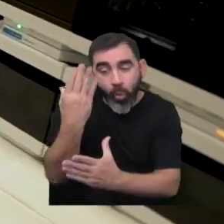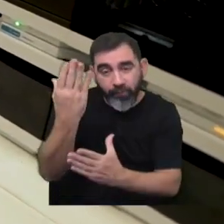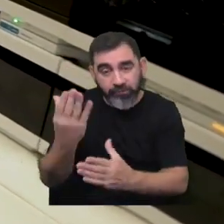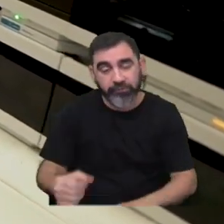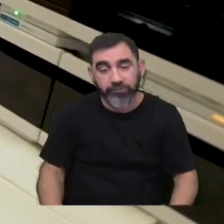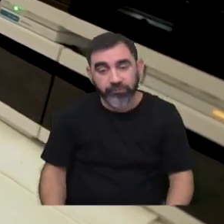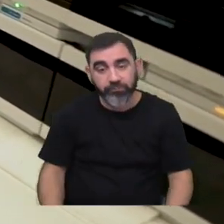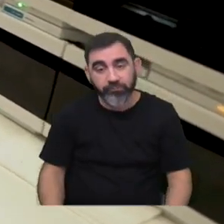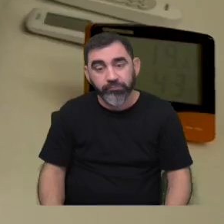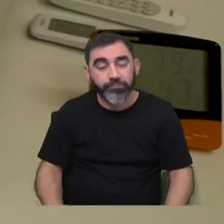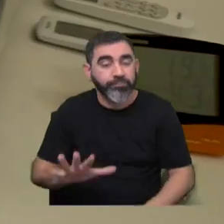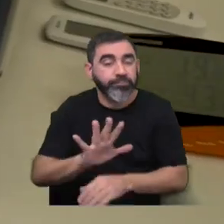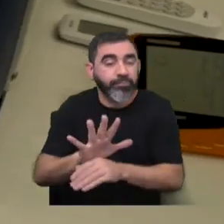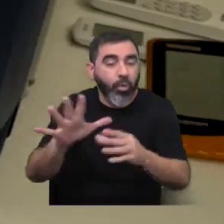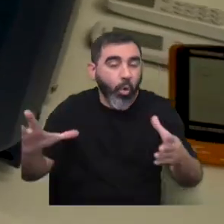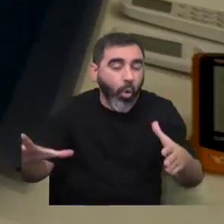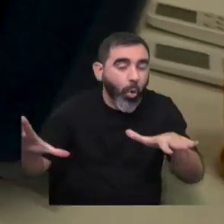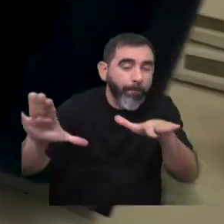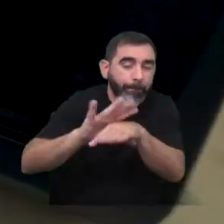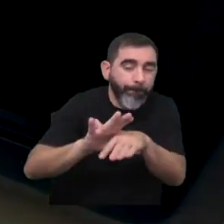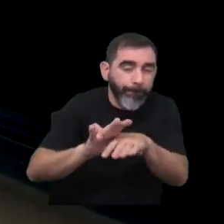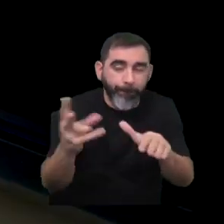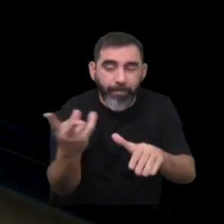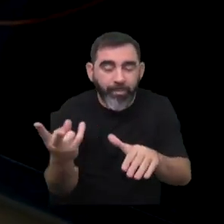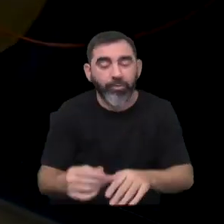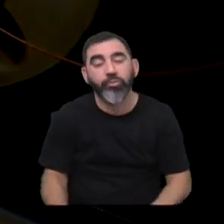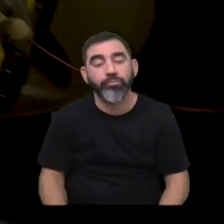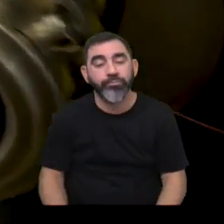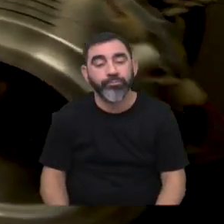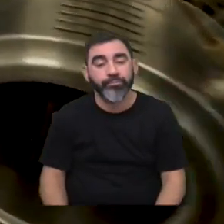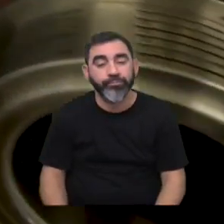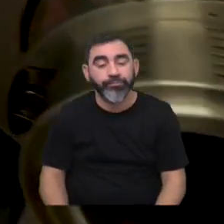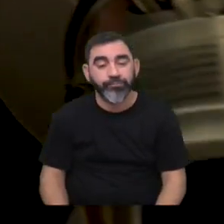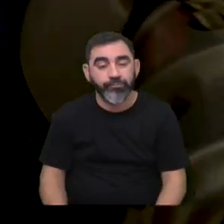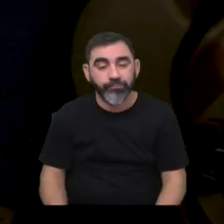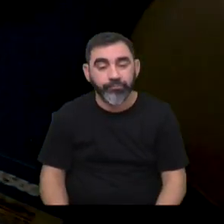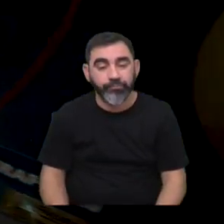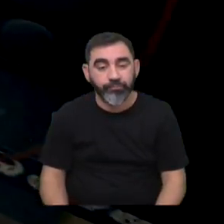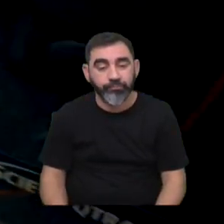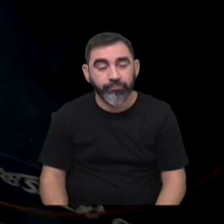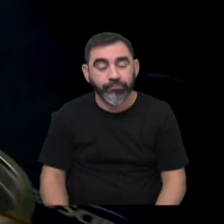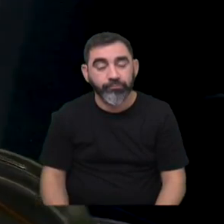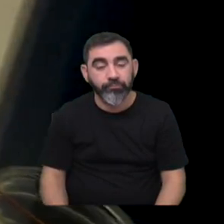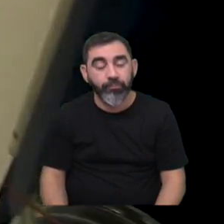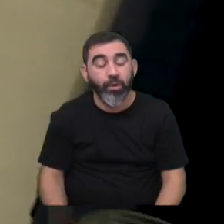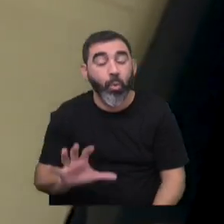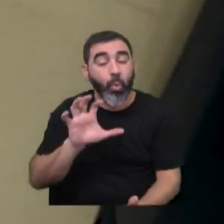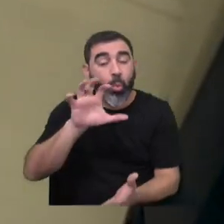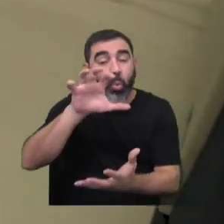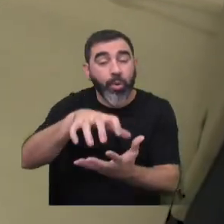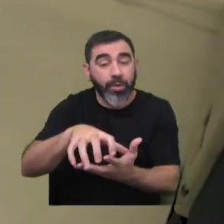Así que tenemos acá como una especie de Dream Team de espectrometría de masa. Dirige la unidad